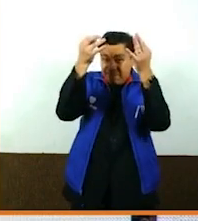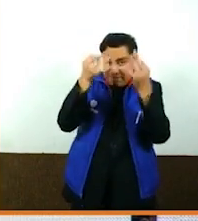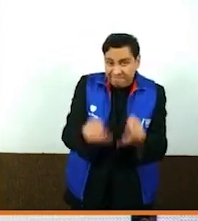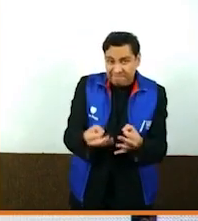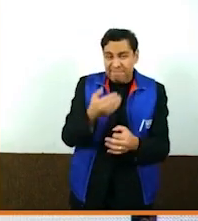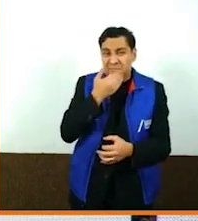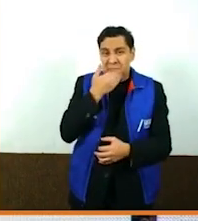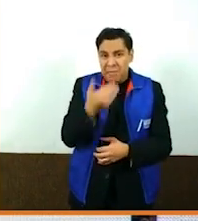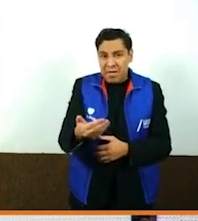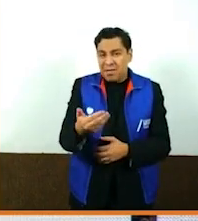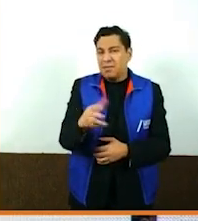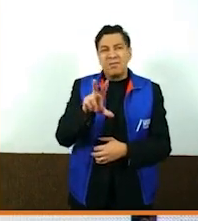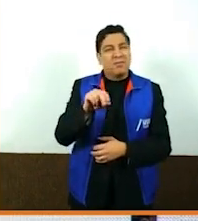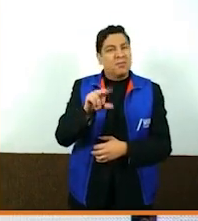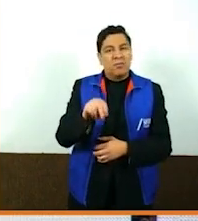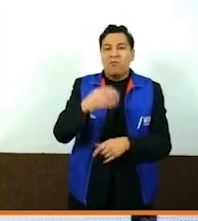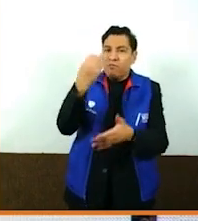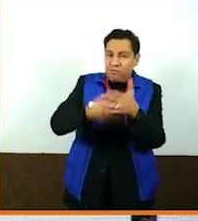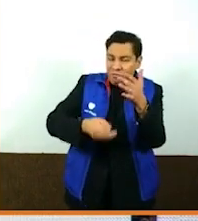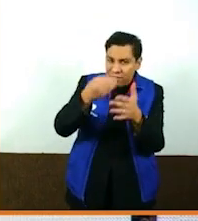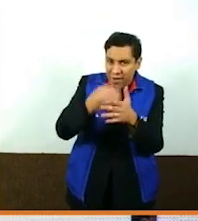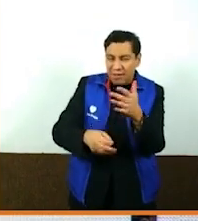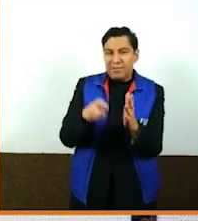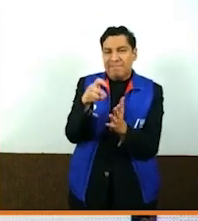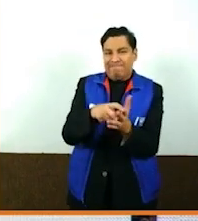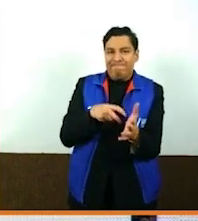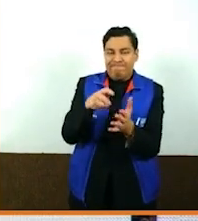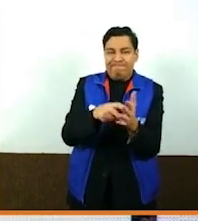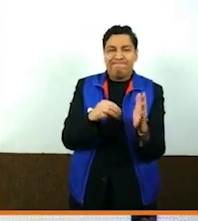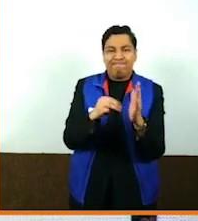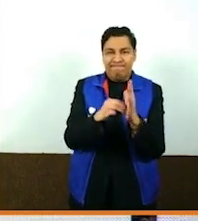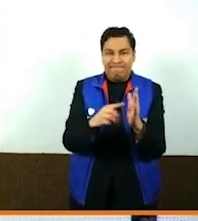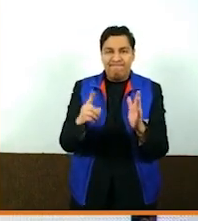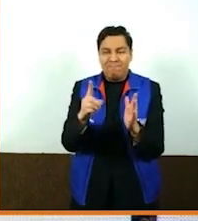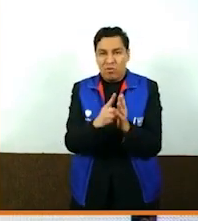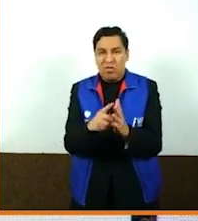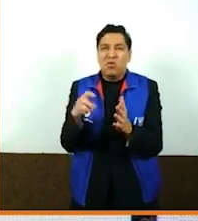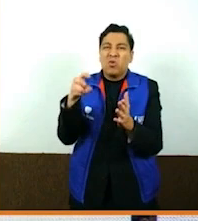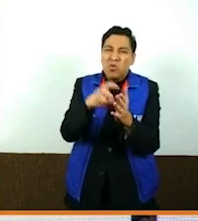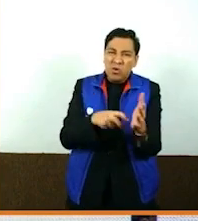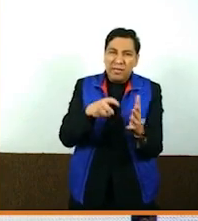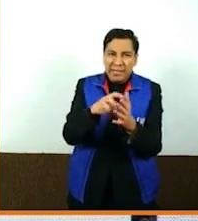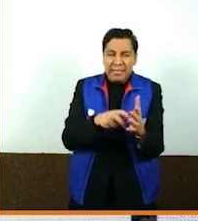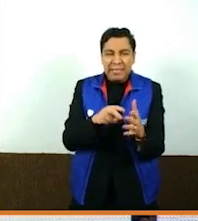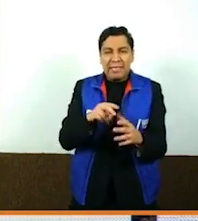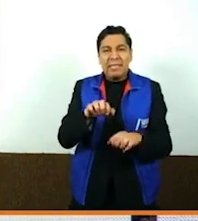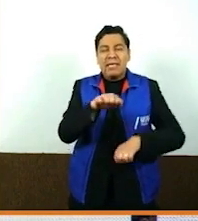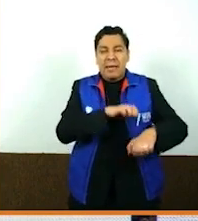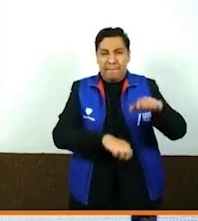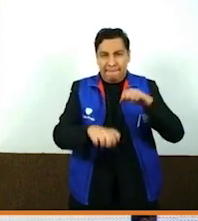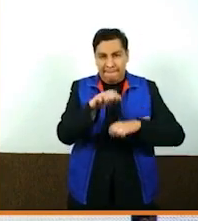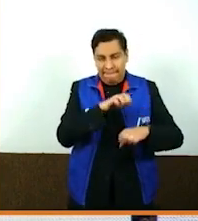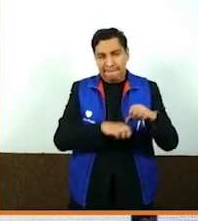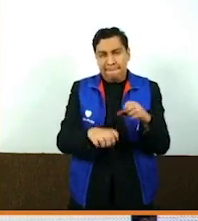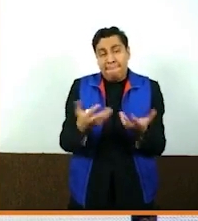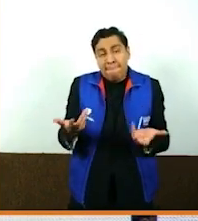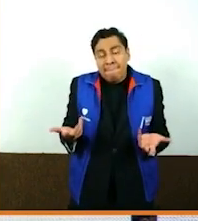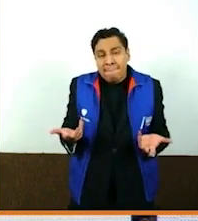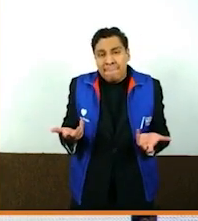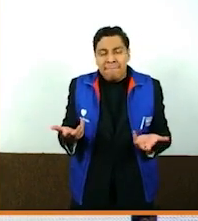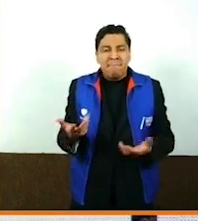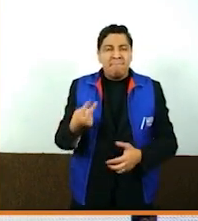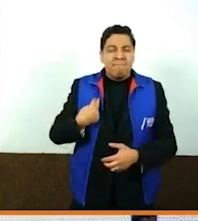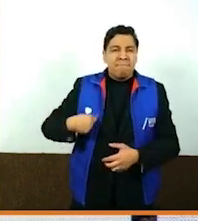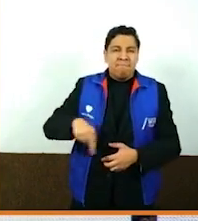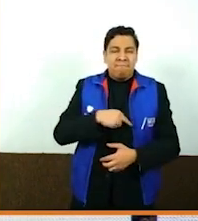sido un modelo sustentable, ha sido un modelo que podemos corregir, un modelo empresarial en general, no hablo